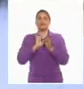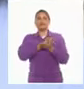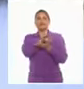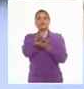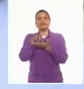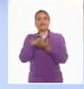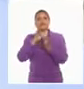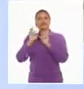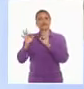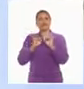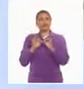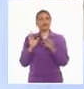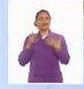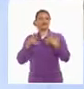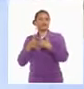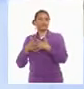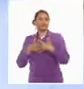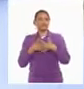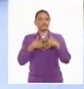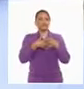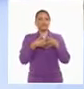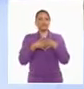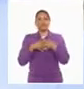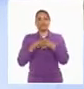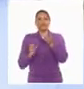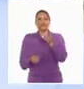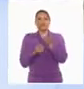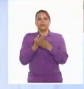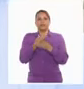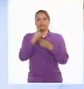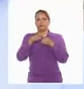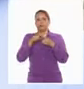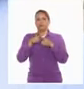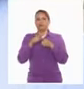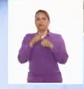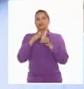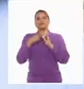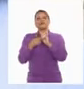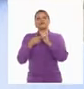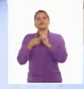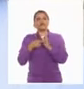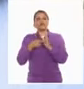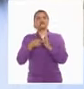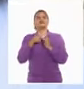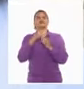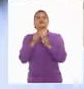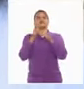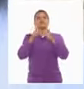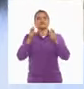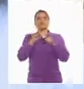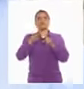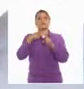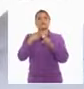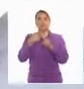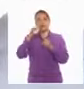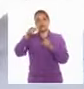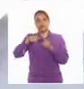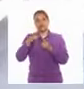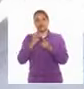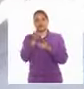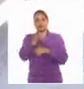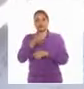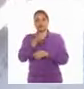que se han establecido y los servicios de la consejería que se fortalecen y se amplían cada día más en nuestros territorios.